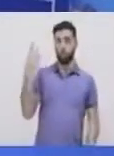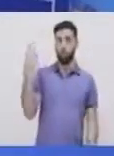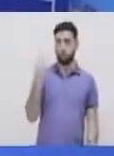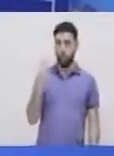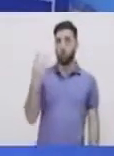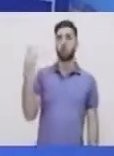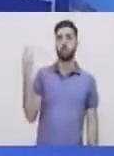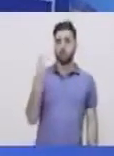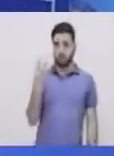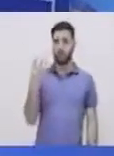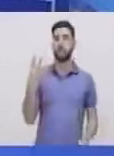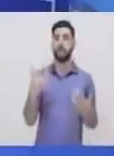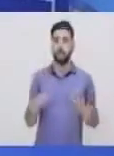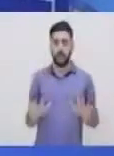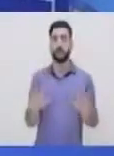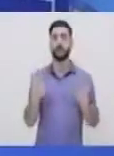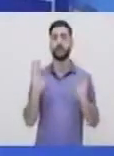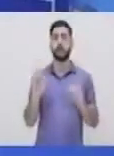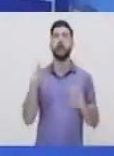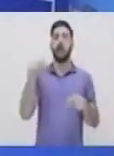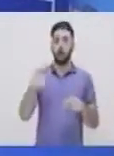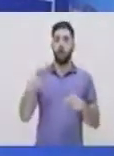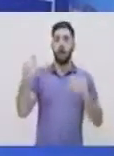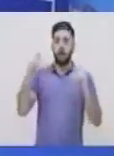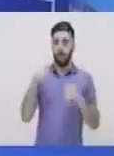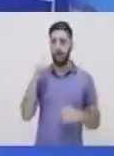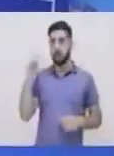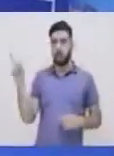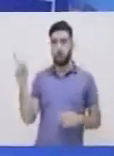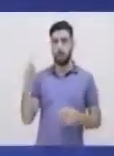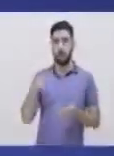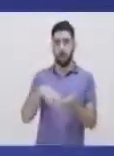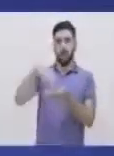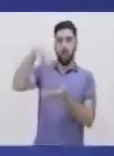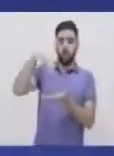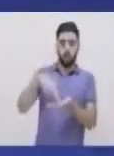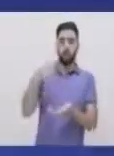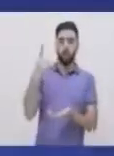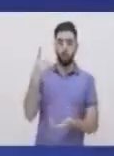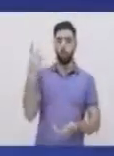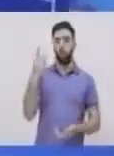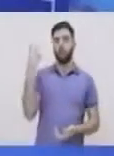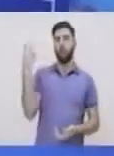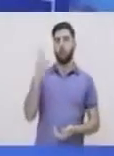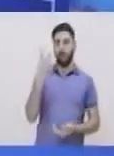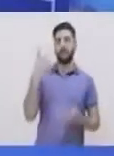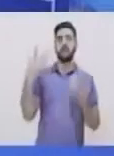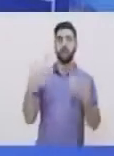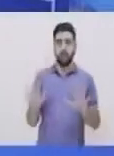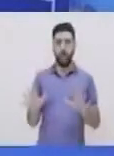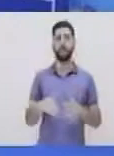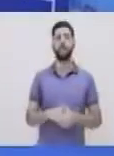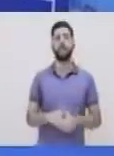1, 2, 3. Tobillos. 1, 2, 3. Muy